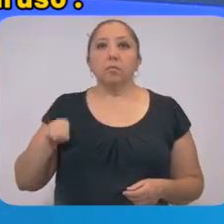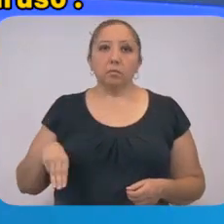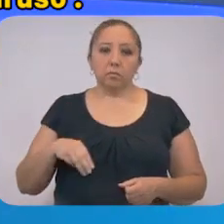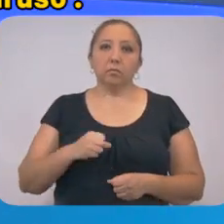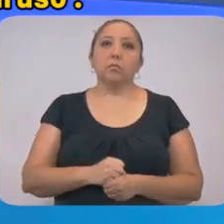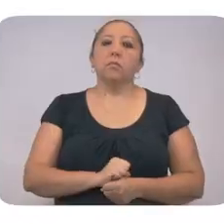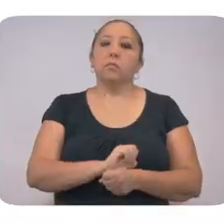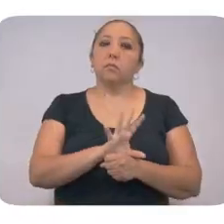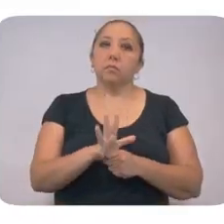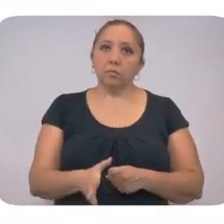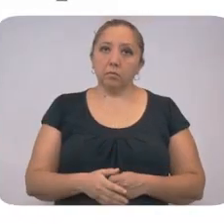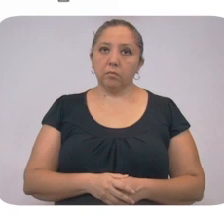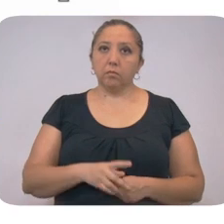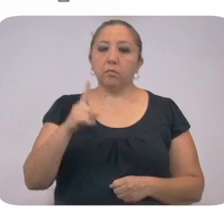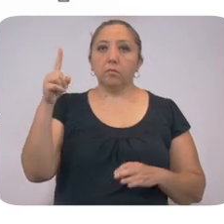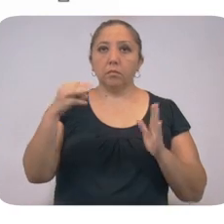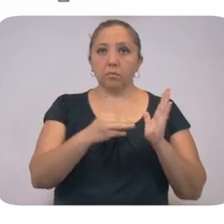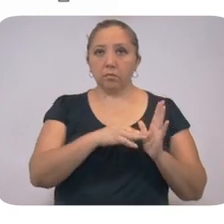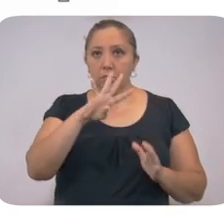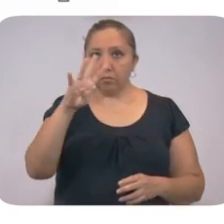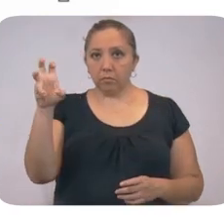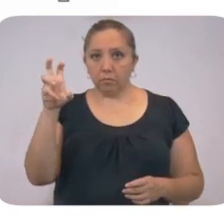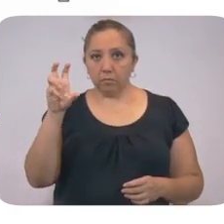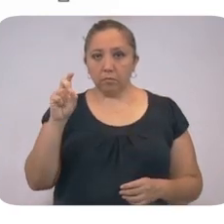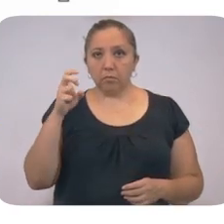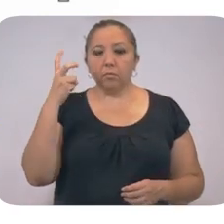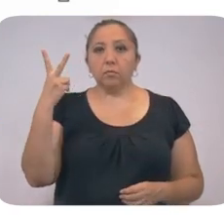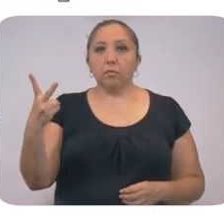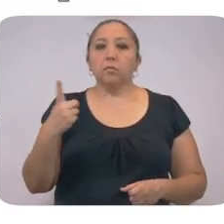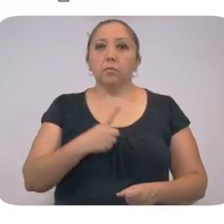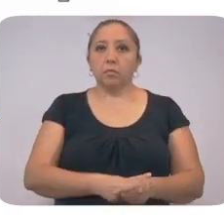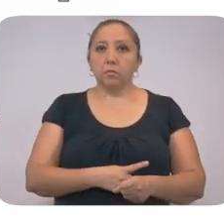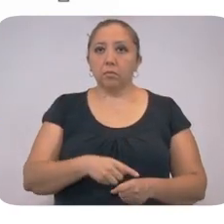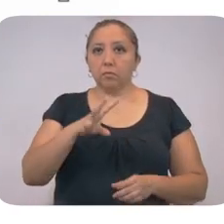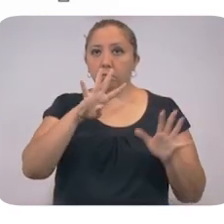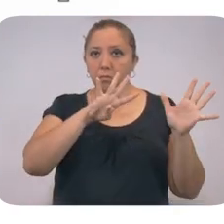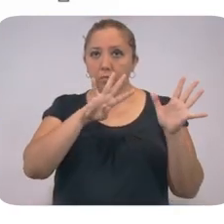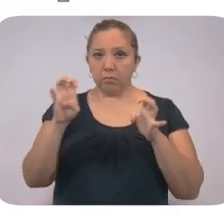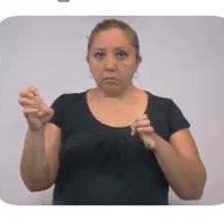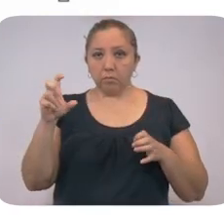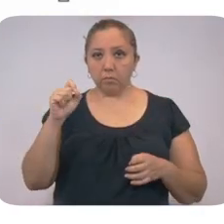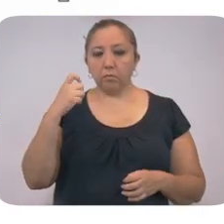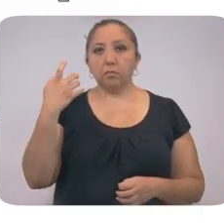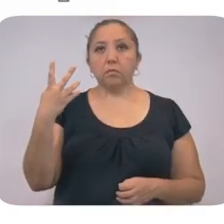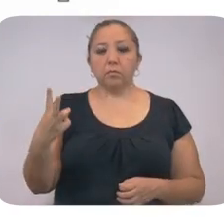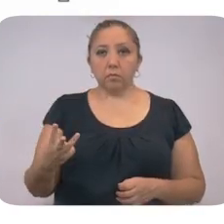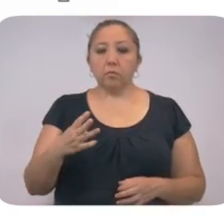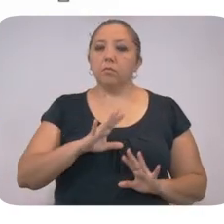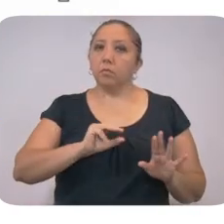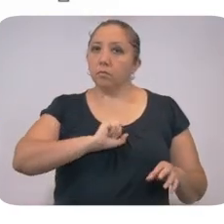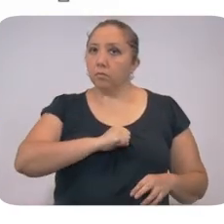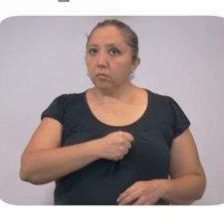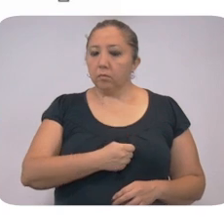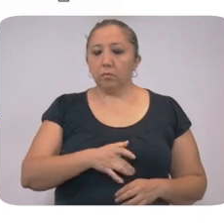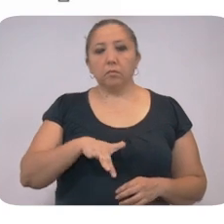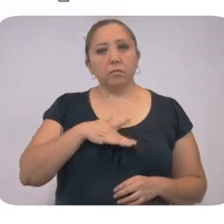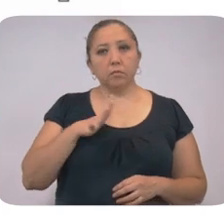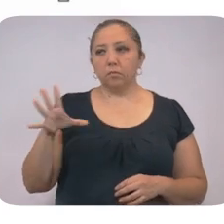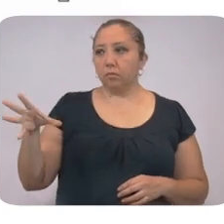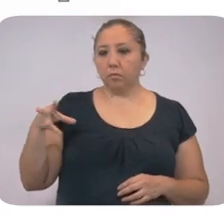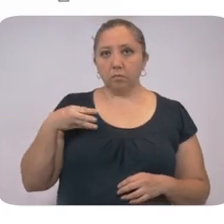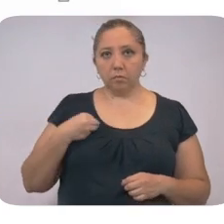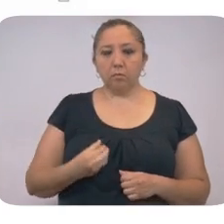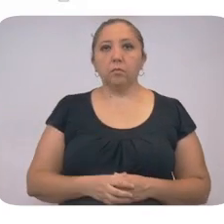del coronavirus. De los 1.432 casos confirmados, 923 ya se recuperaron. No presentan síntomas ni